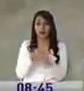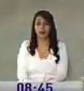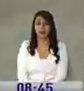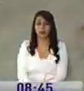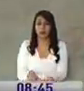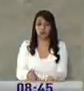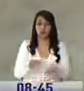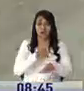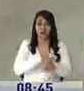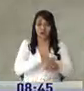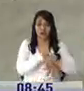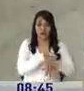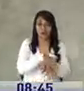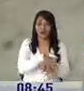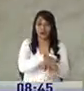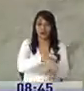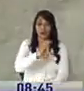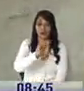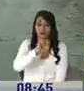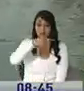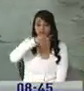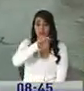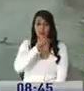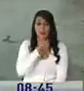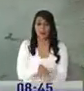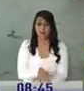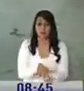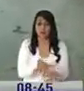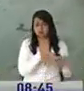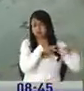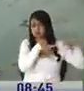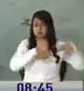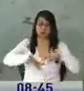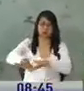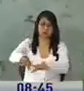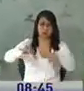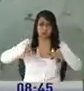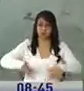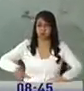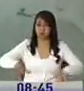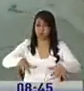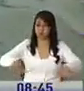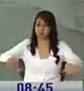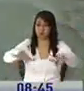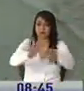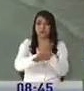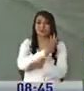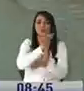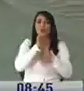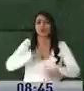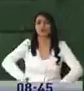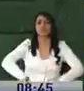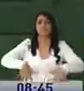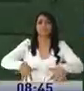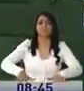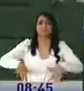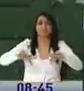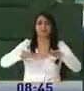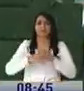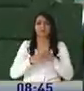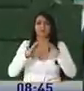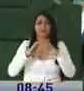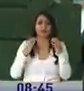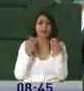cauce del río capulí aumentó su caudal desbordándose e inundando la unidad educativa no hemos suspendido las